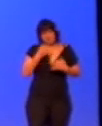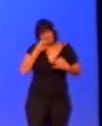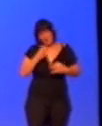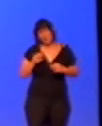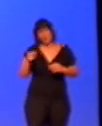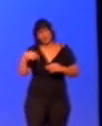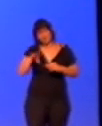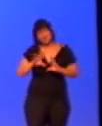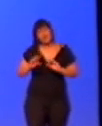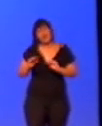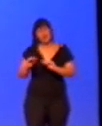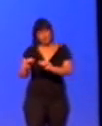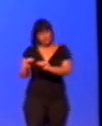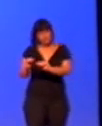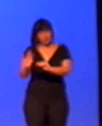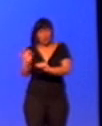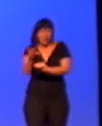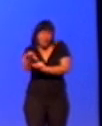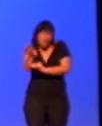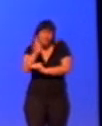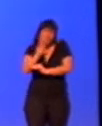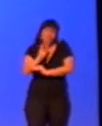utilización o su comprensión